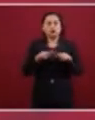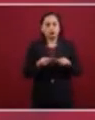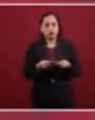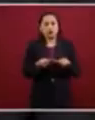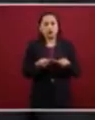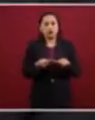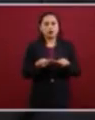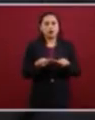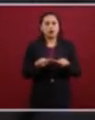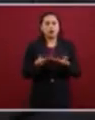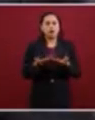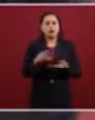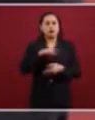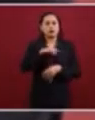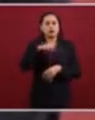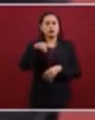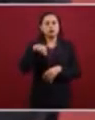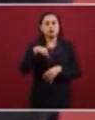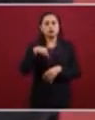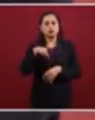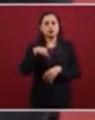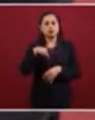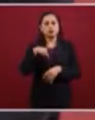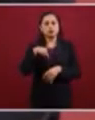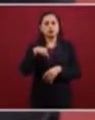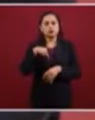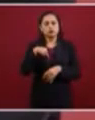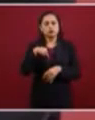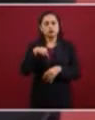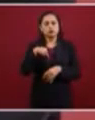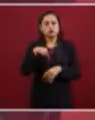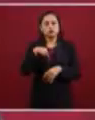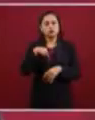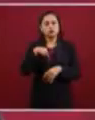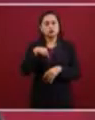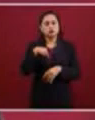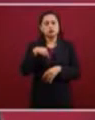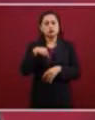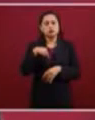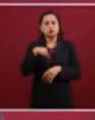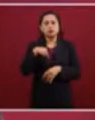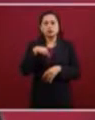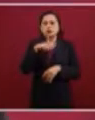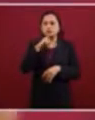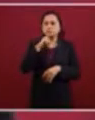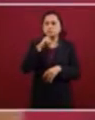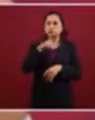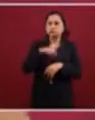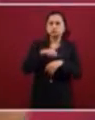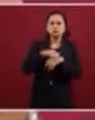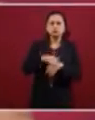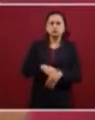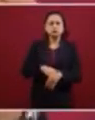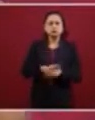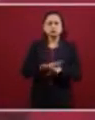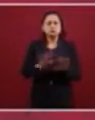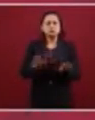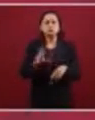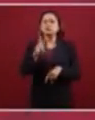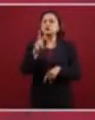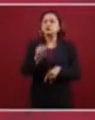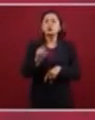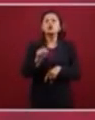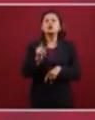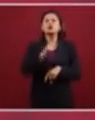no vamos a caer pues en la autocomplacencia. Tenemos que tener capacidad